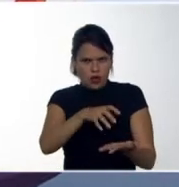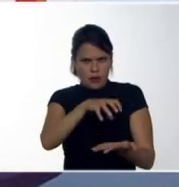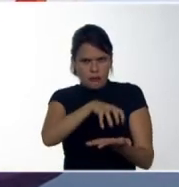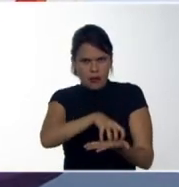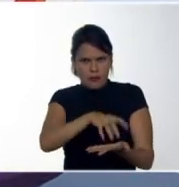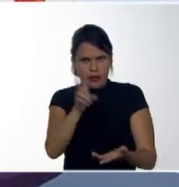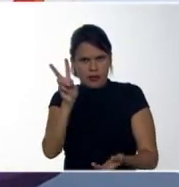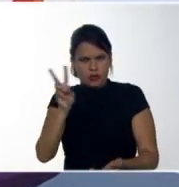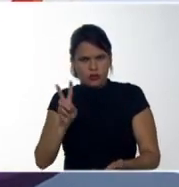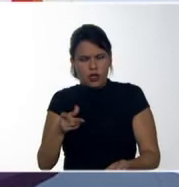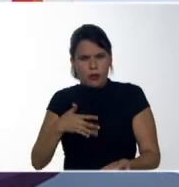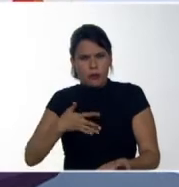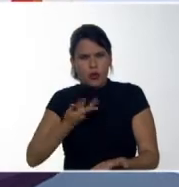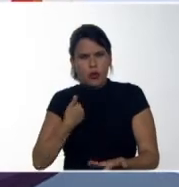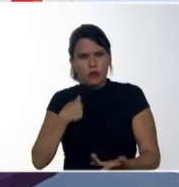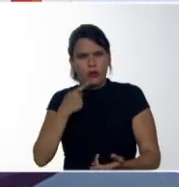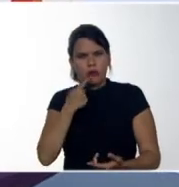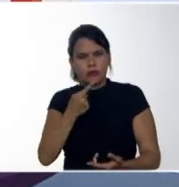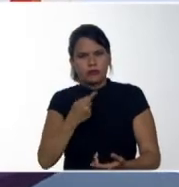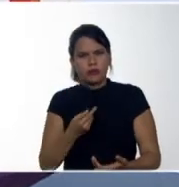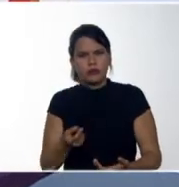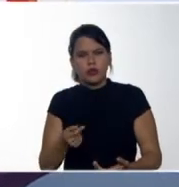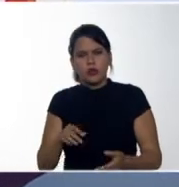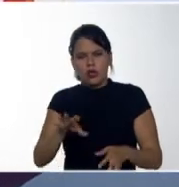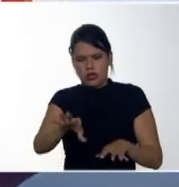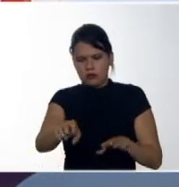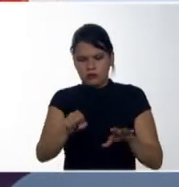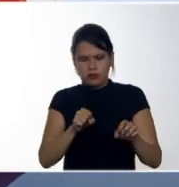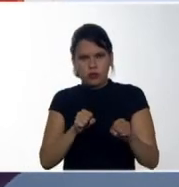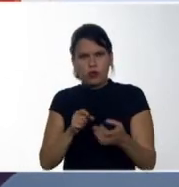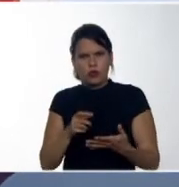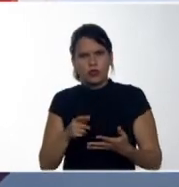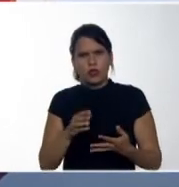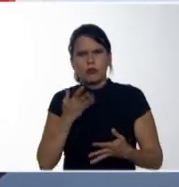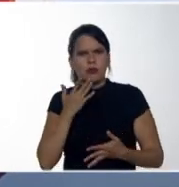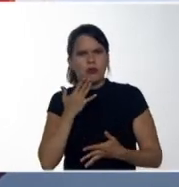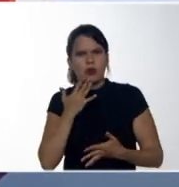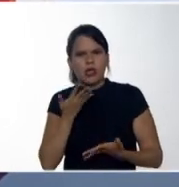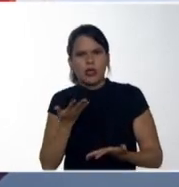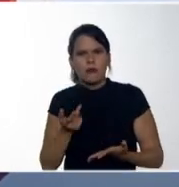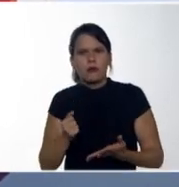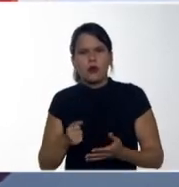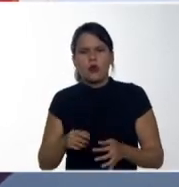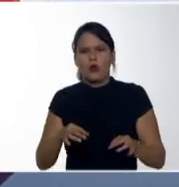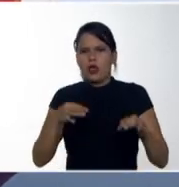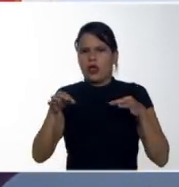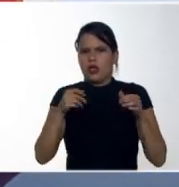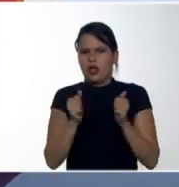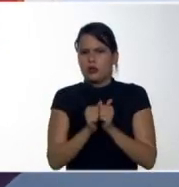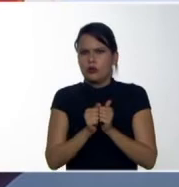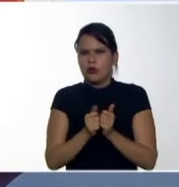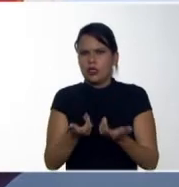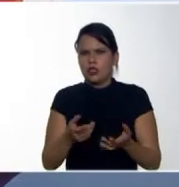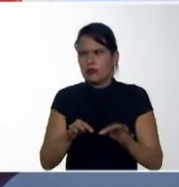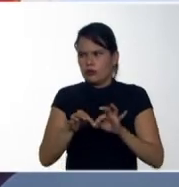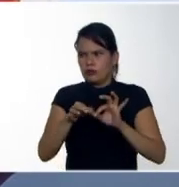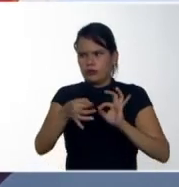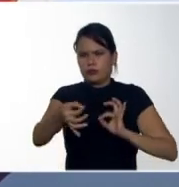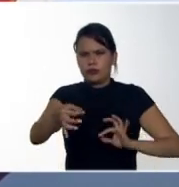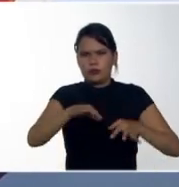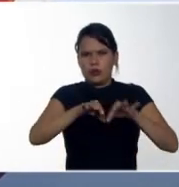Venezuela, podemos tomar entonces material como por ejemplo una cartulina, la podemos